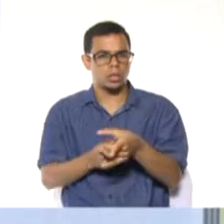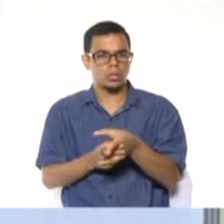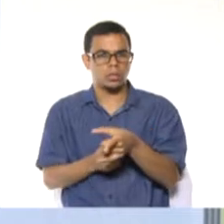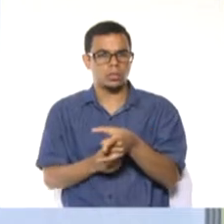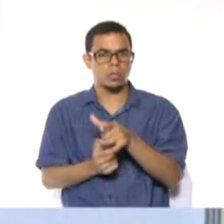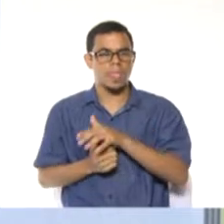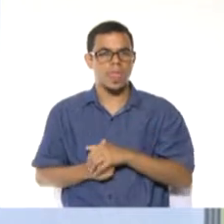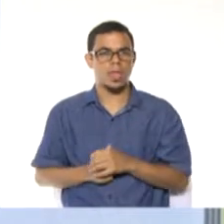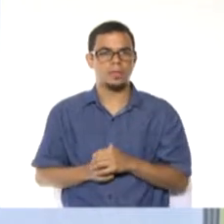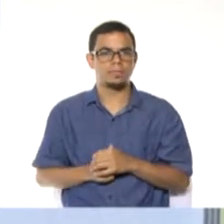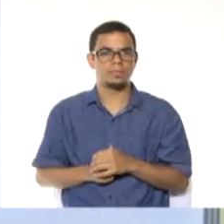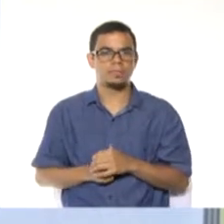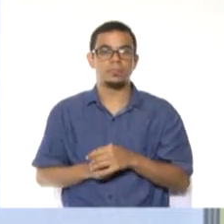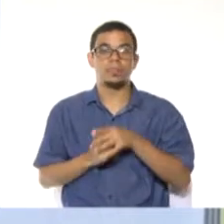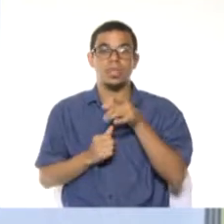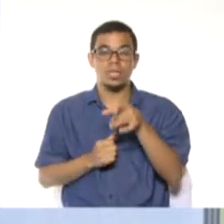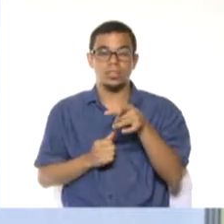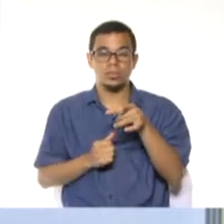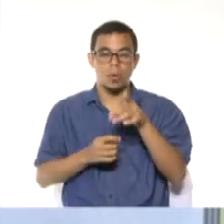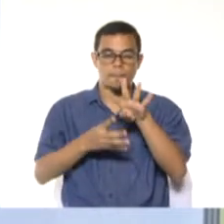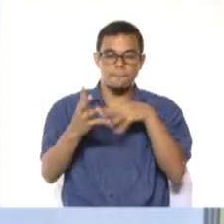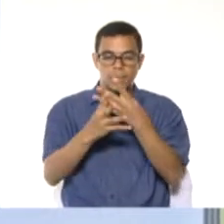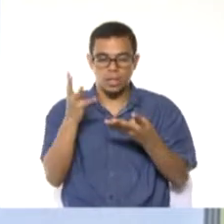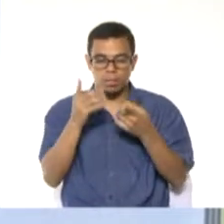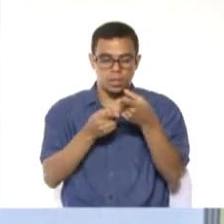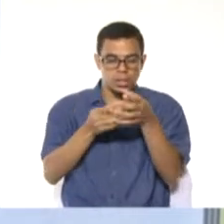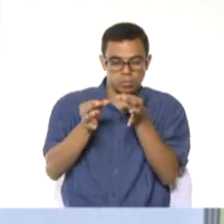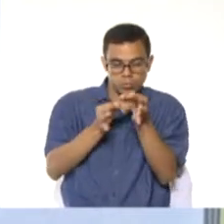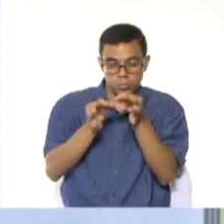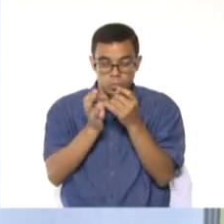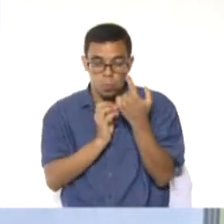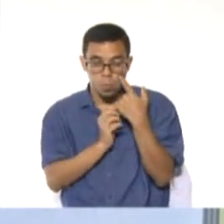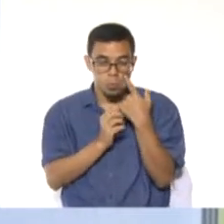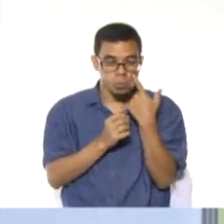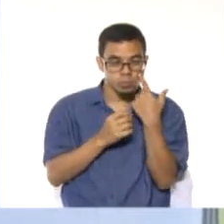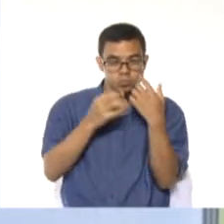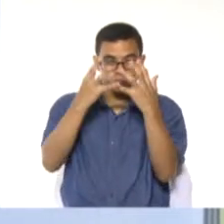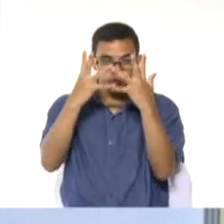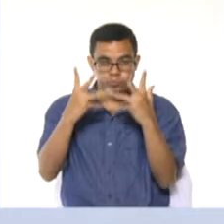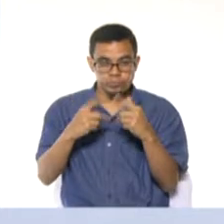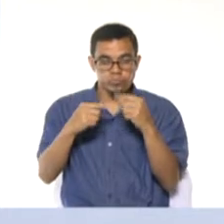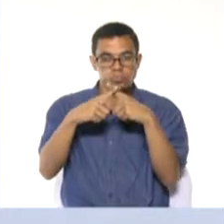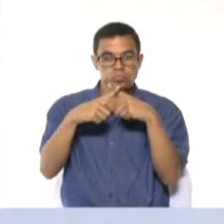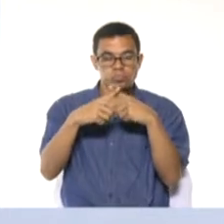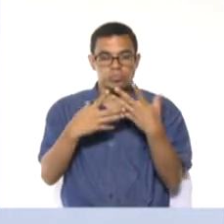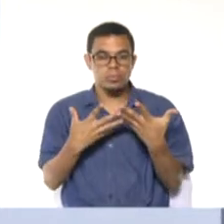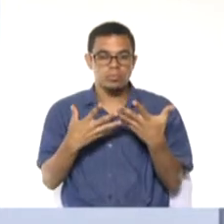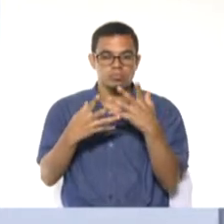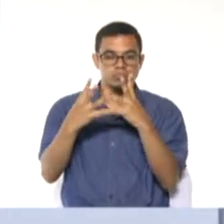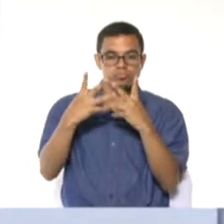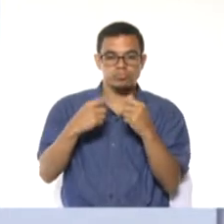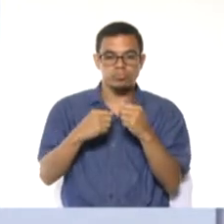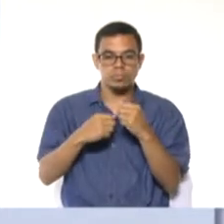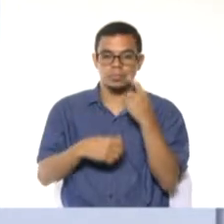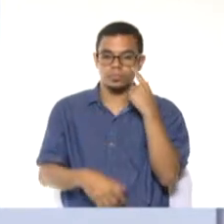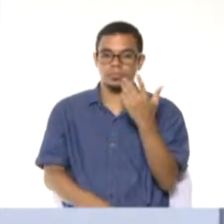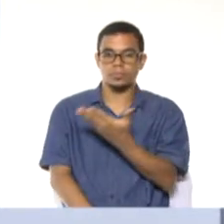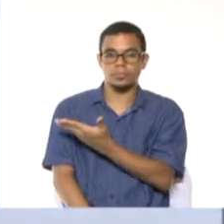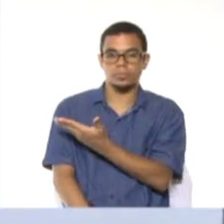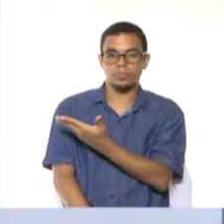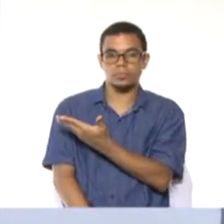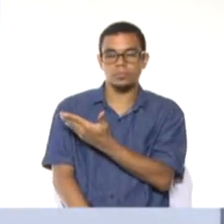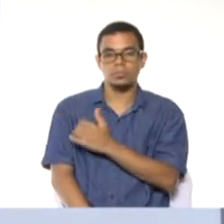permitir realizar cálculos matemáticos, y ahí estoy vinculando la matemática, el área de formación de matemáticas con